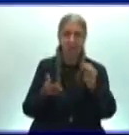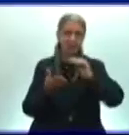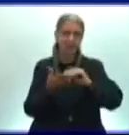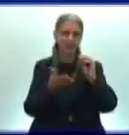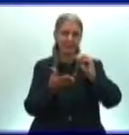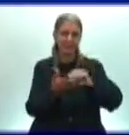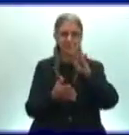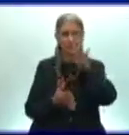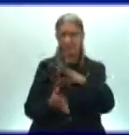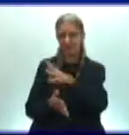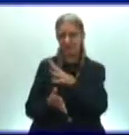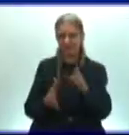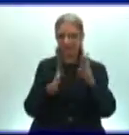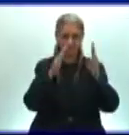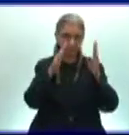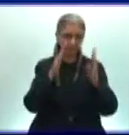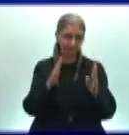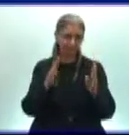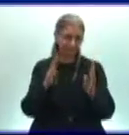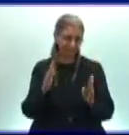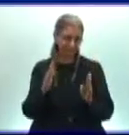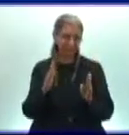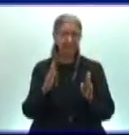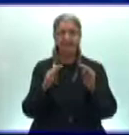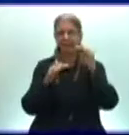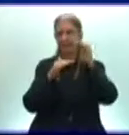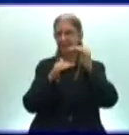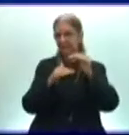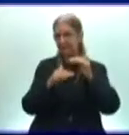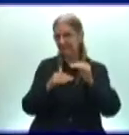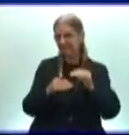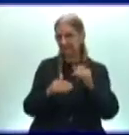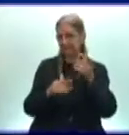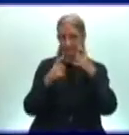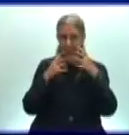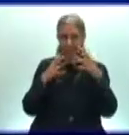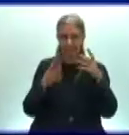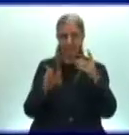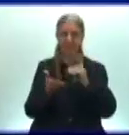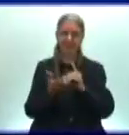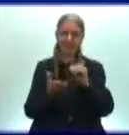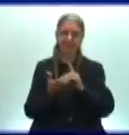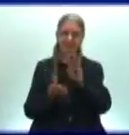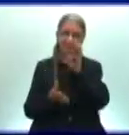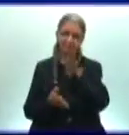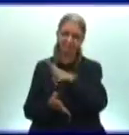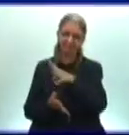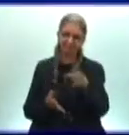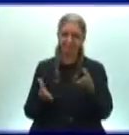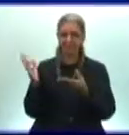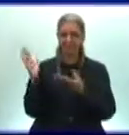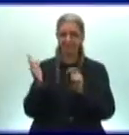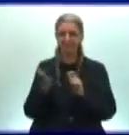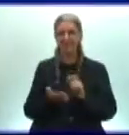la tabla periódica y la importancia de utilizar esta tabla de datos.